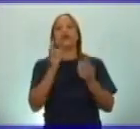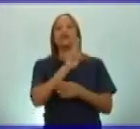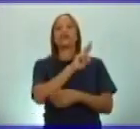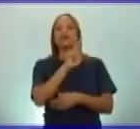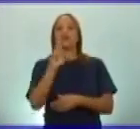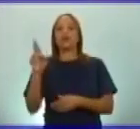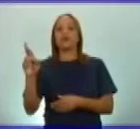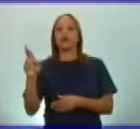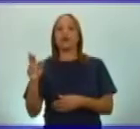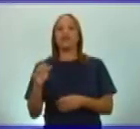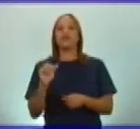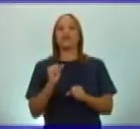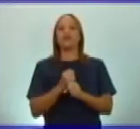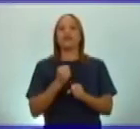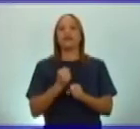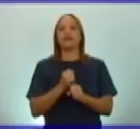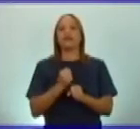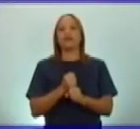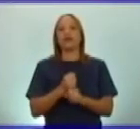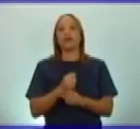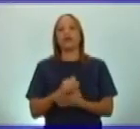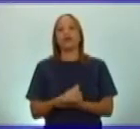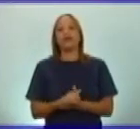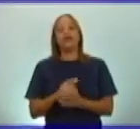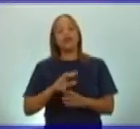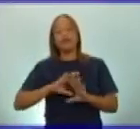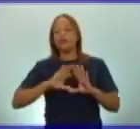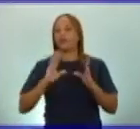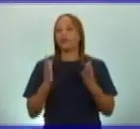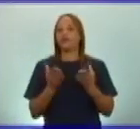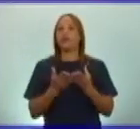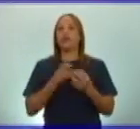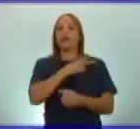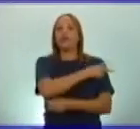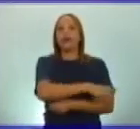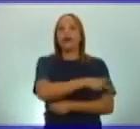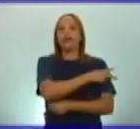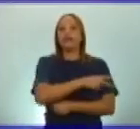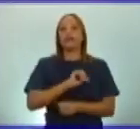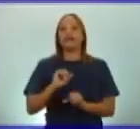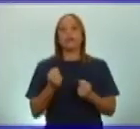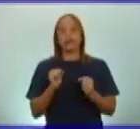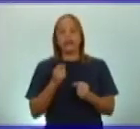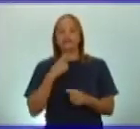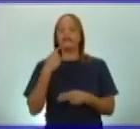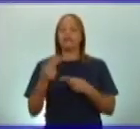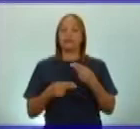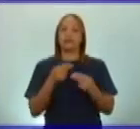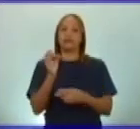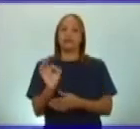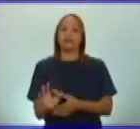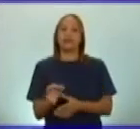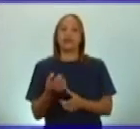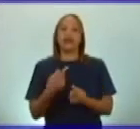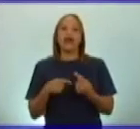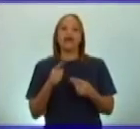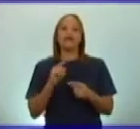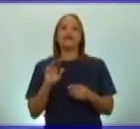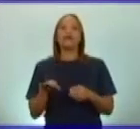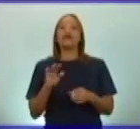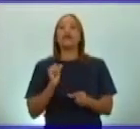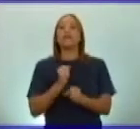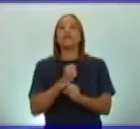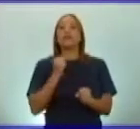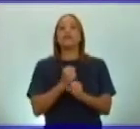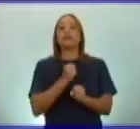masas trabajadoras. Esto se va a dar en todos estos países capitalistas. Ustedes recordarán cómo inmediatamente comenzaron muchos obreros a organizarse